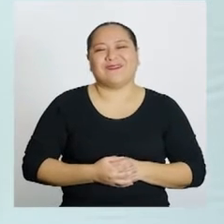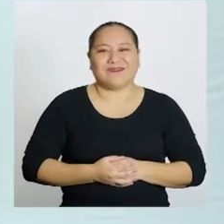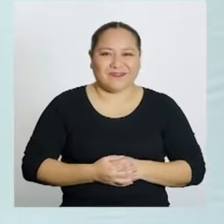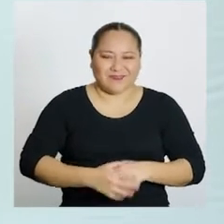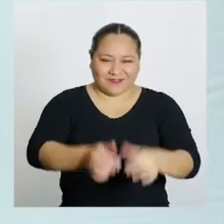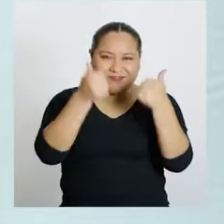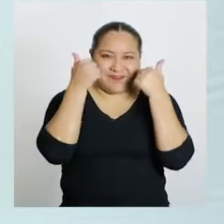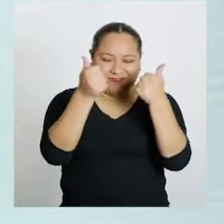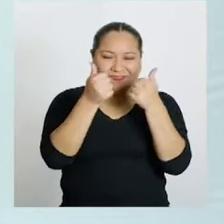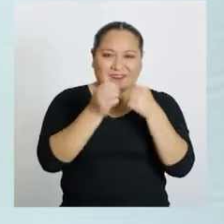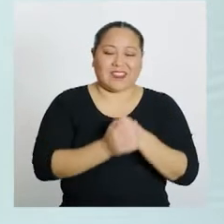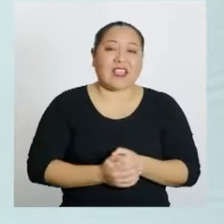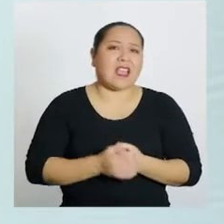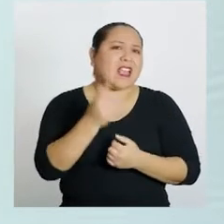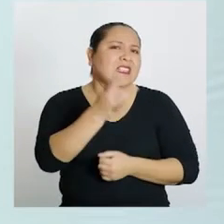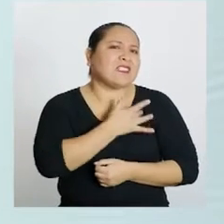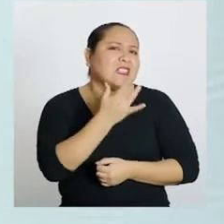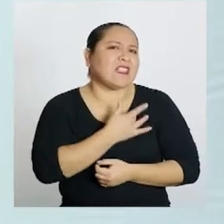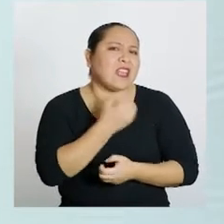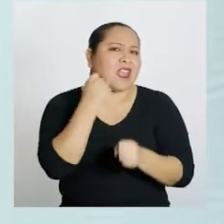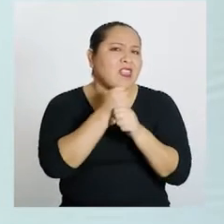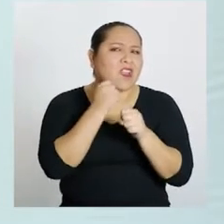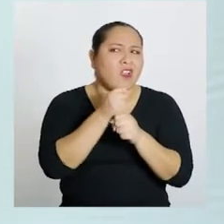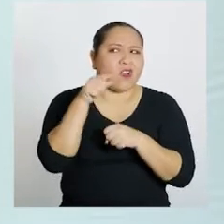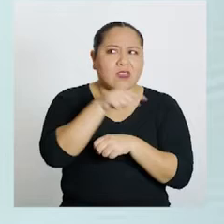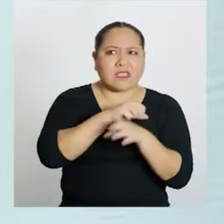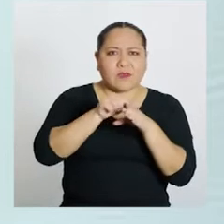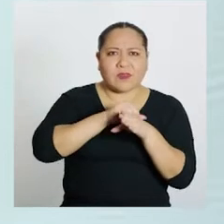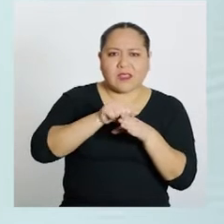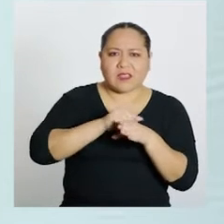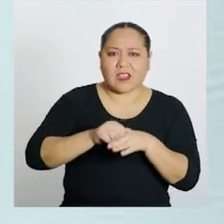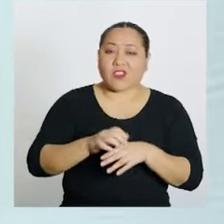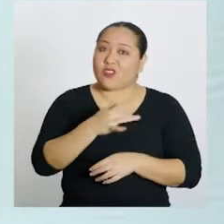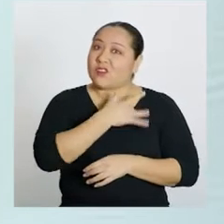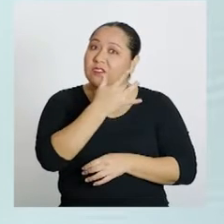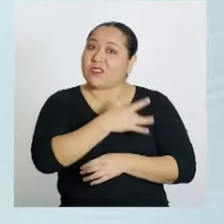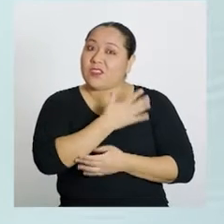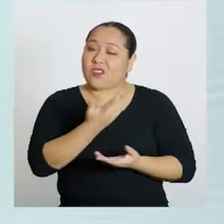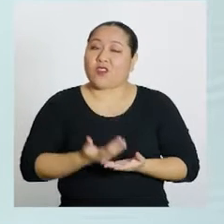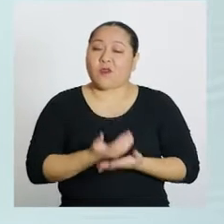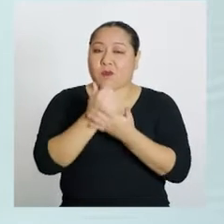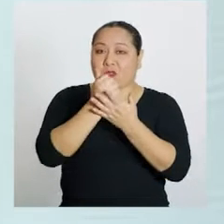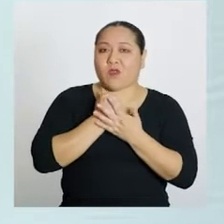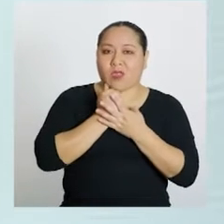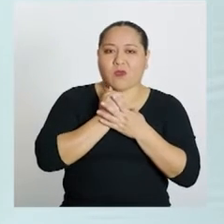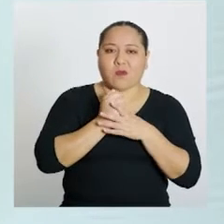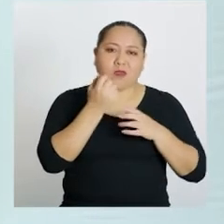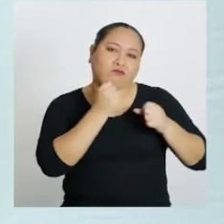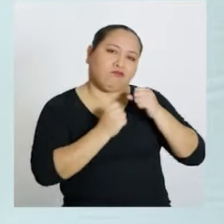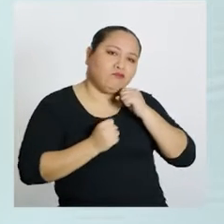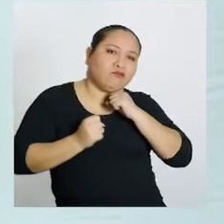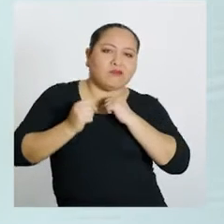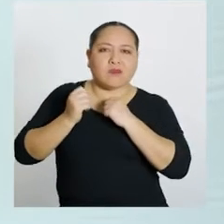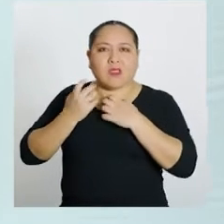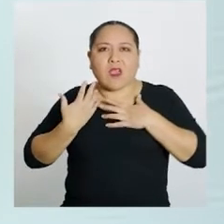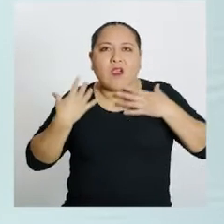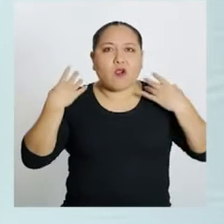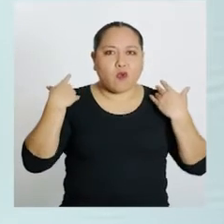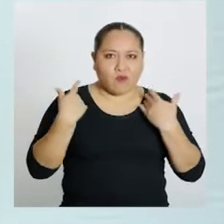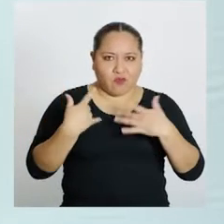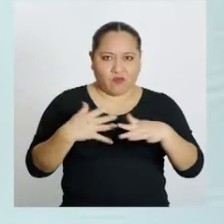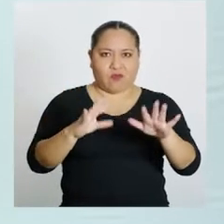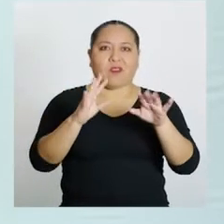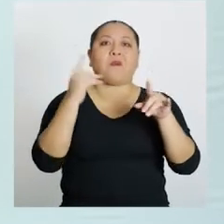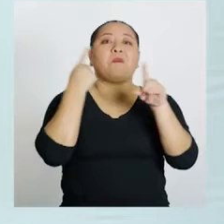centro. Excelente. ¿Qué sienten que han trabajado con este ejercicio? Yo siento que me ha servido para hacer mis movimientos más